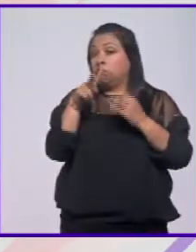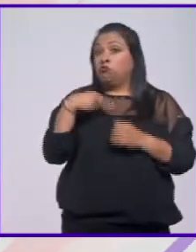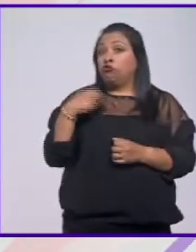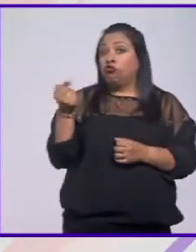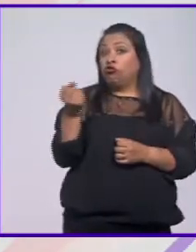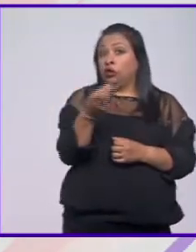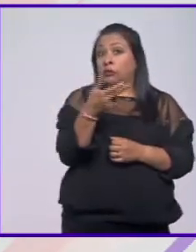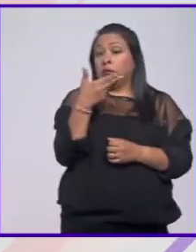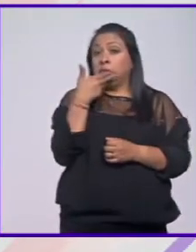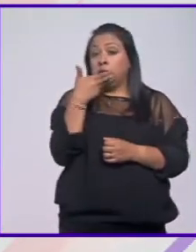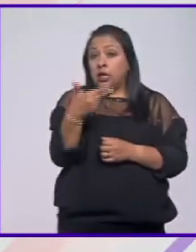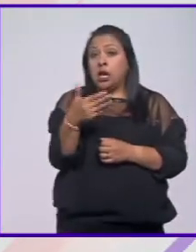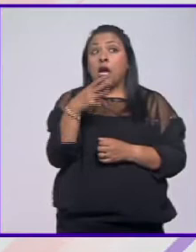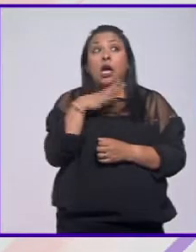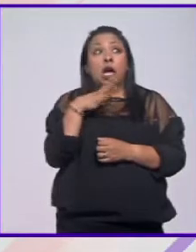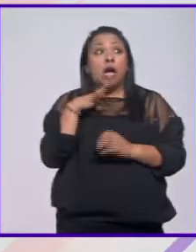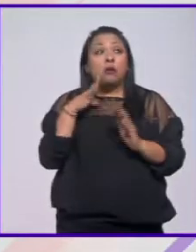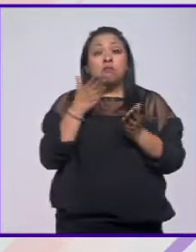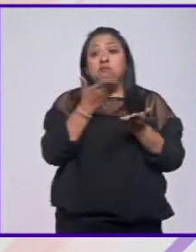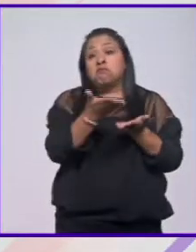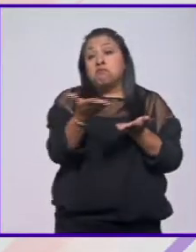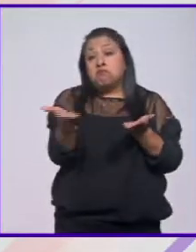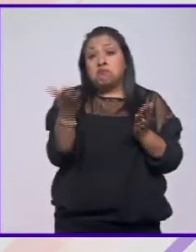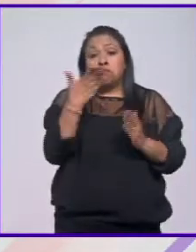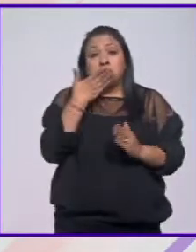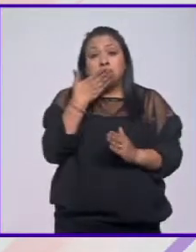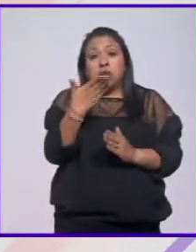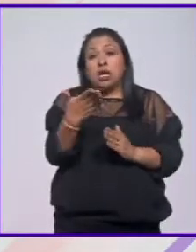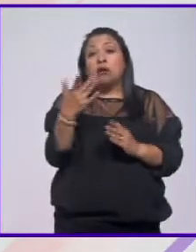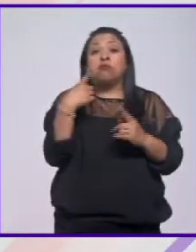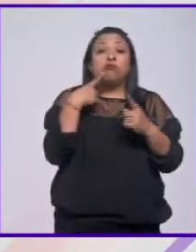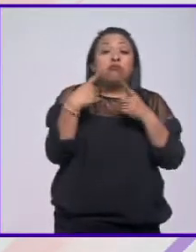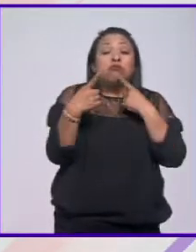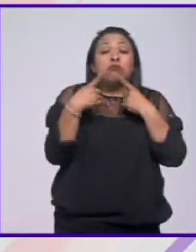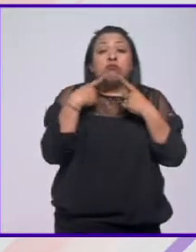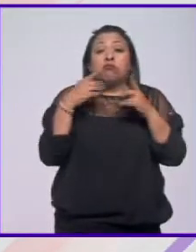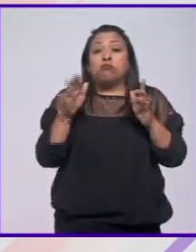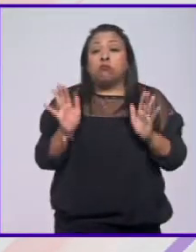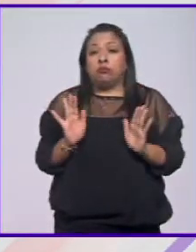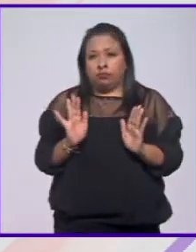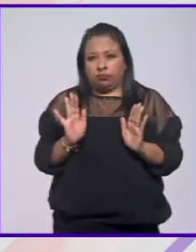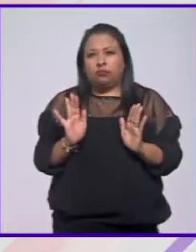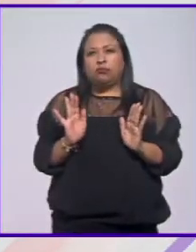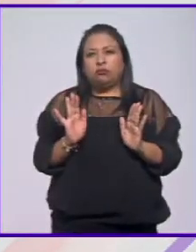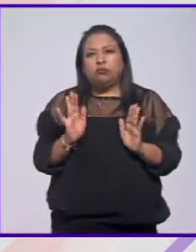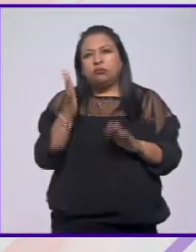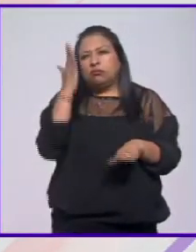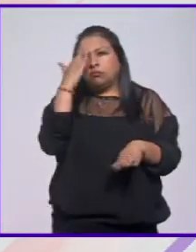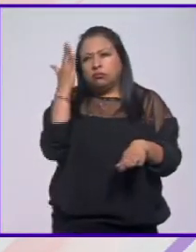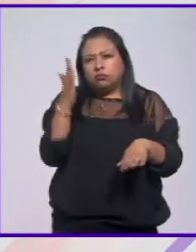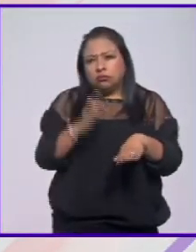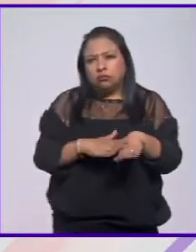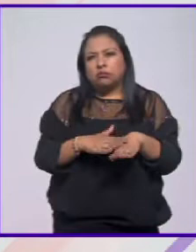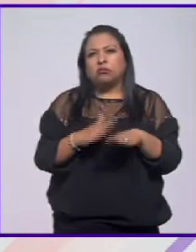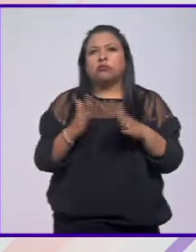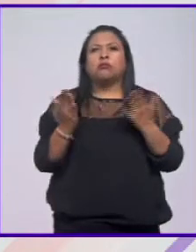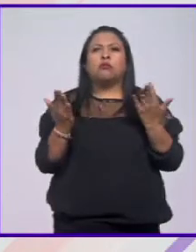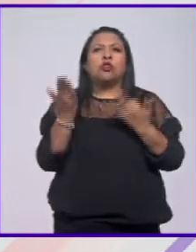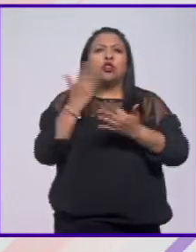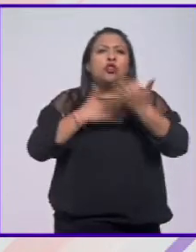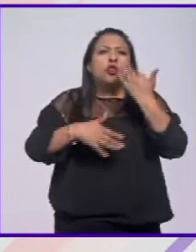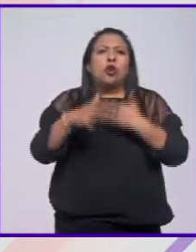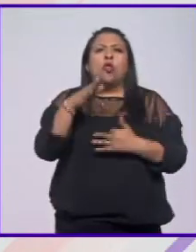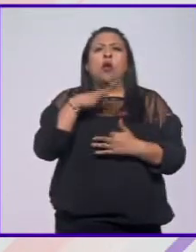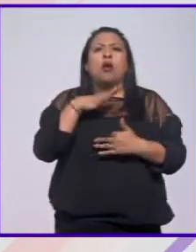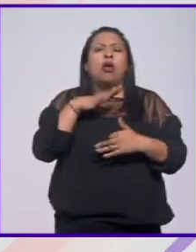afortunado que se ponga sobre la mesa la discusión, la memoria, todo lo que